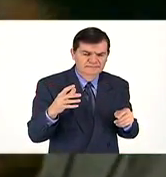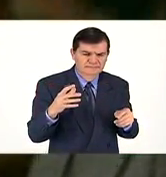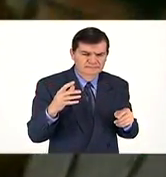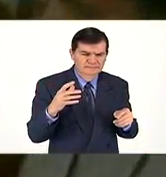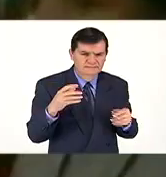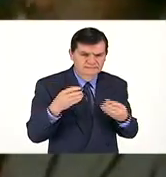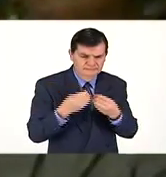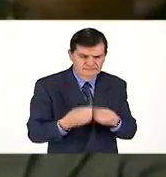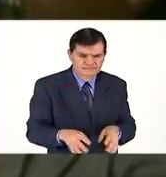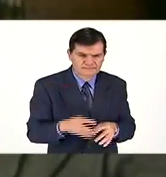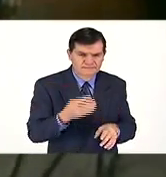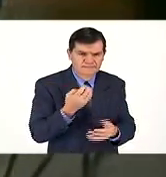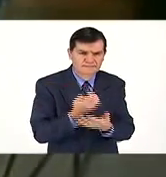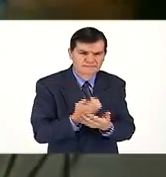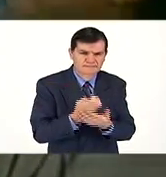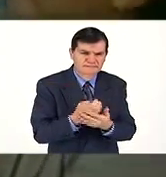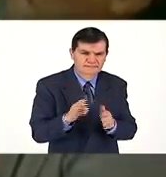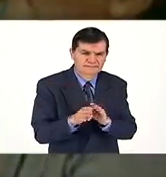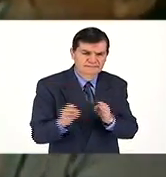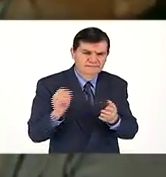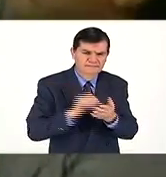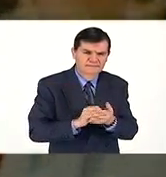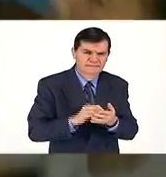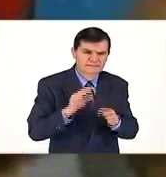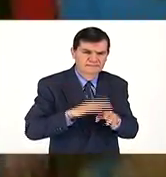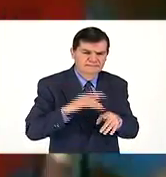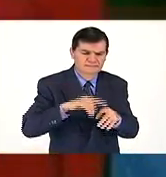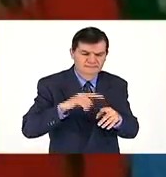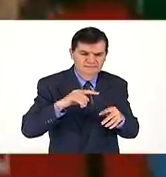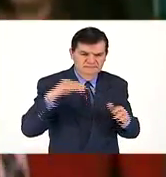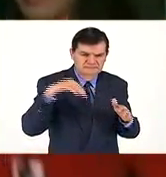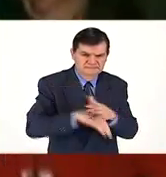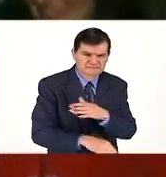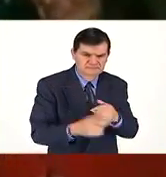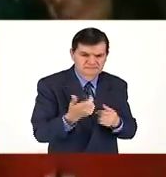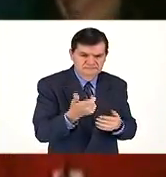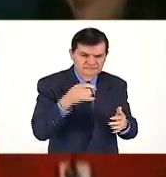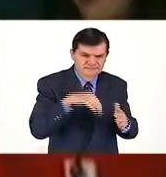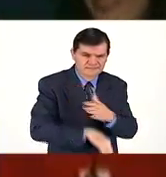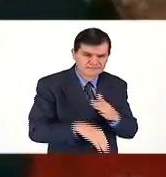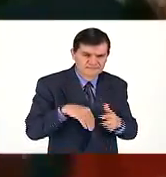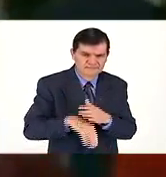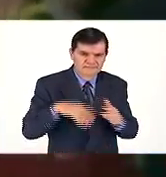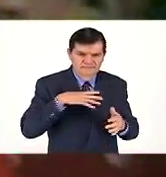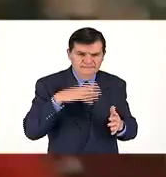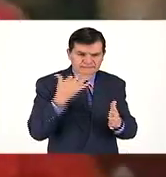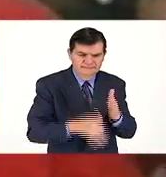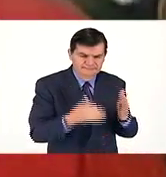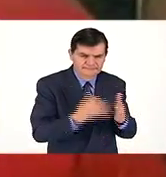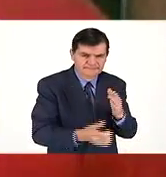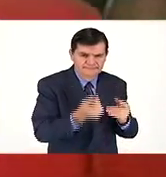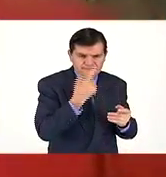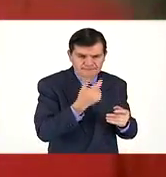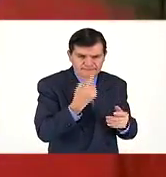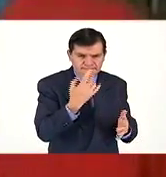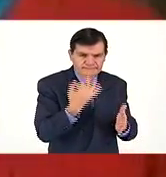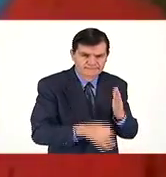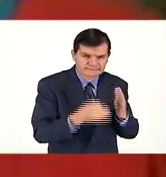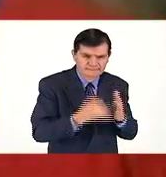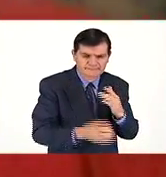pérdida económica, el valor de la moneda está por los suelos, hay una gran escasez de medicinas y de comida.